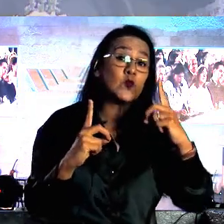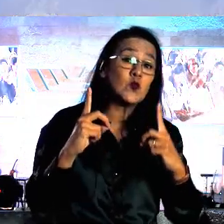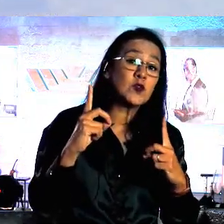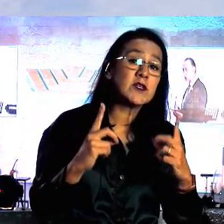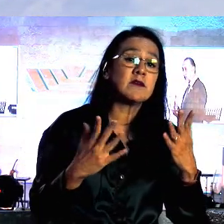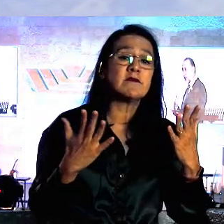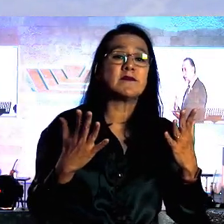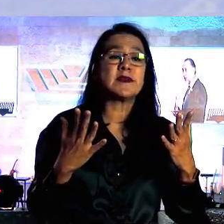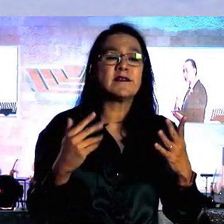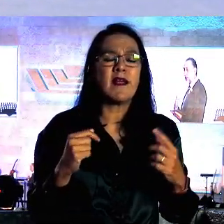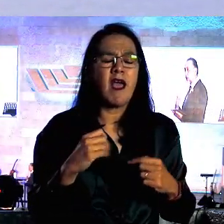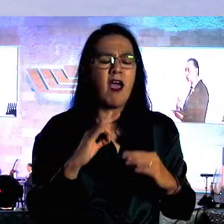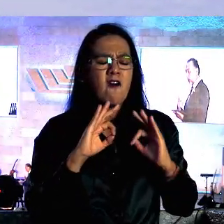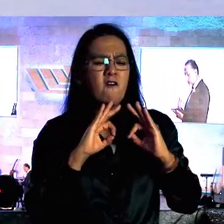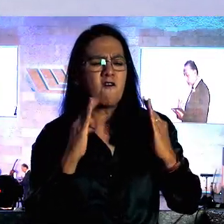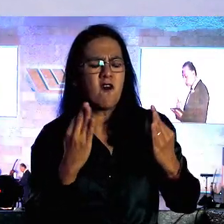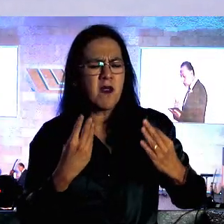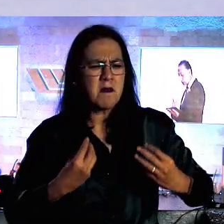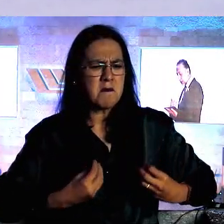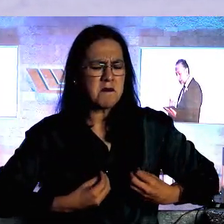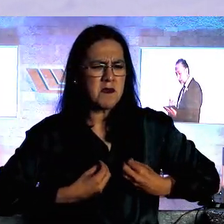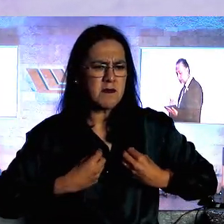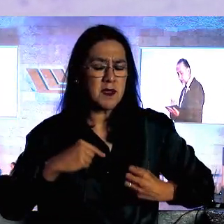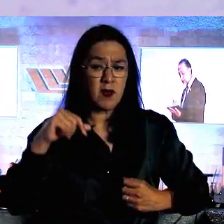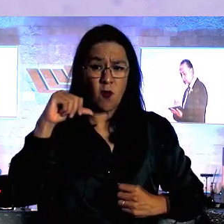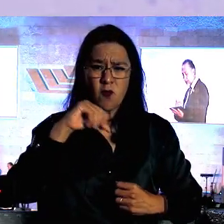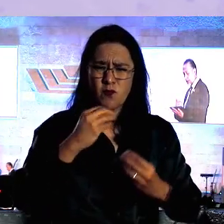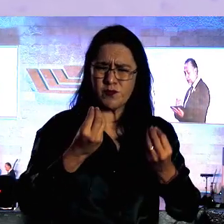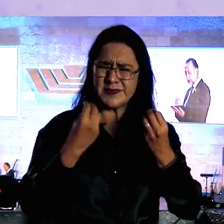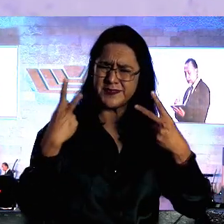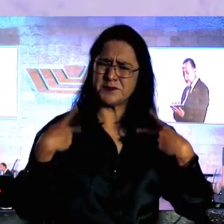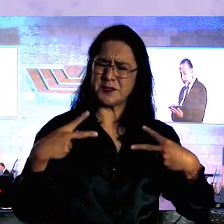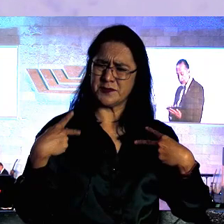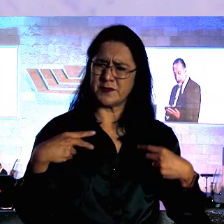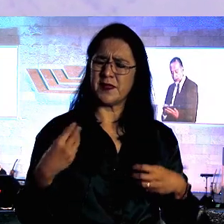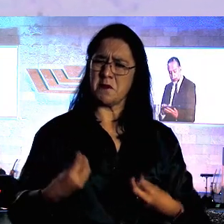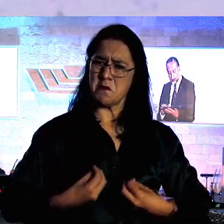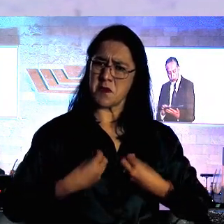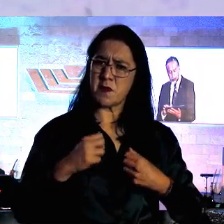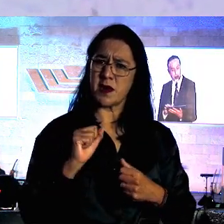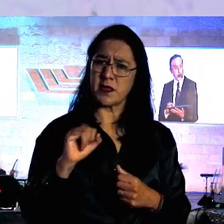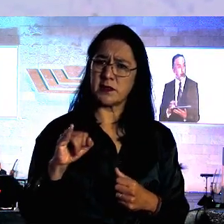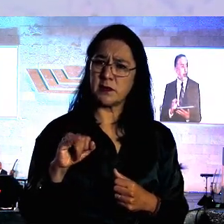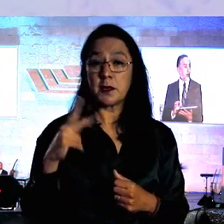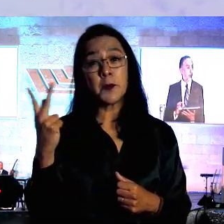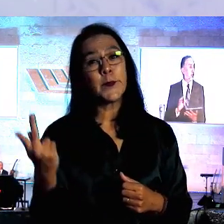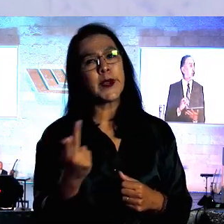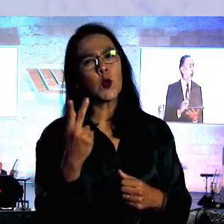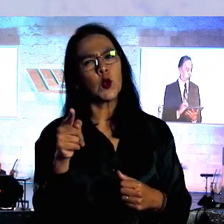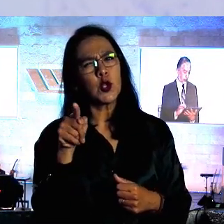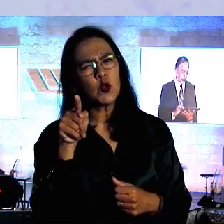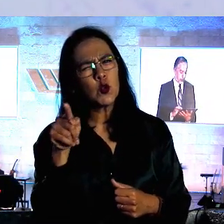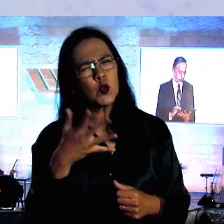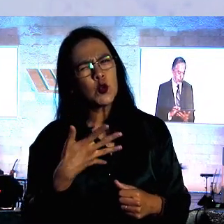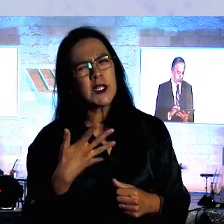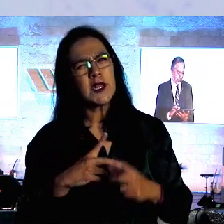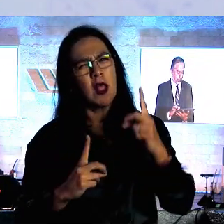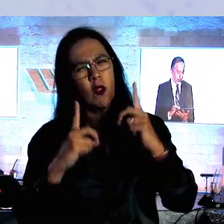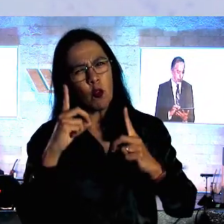y este es un estilo de vida hoy en mucha gente así que yo te pregunto ¿tienes tú dudas